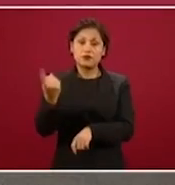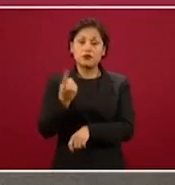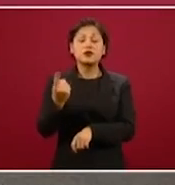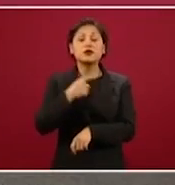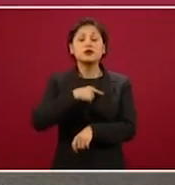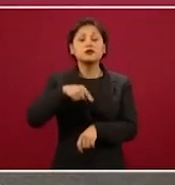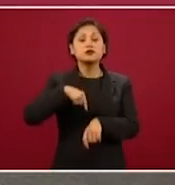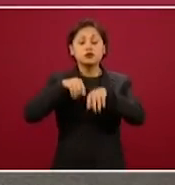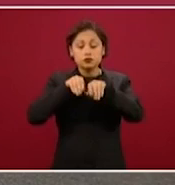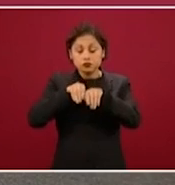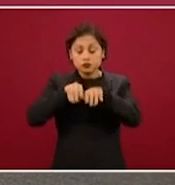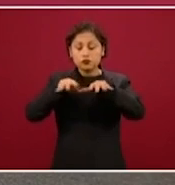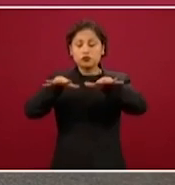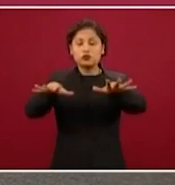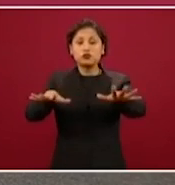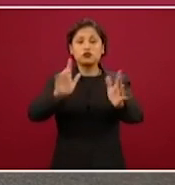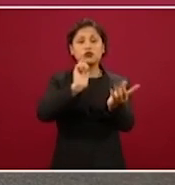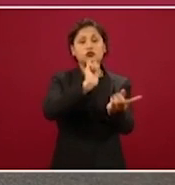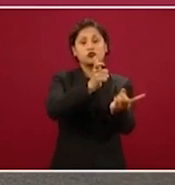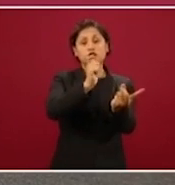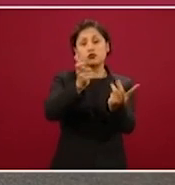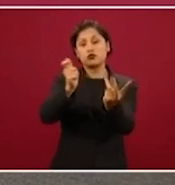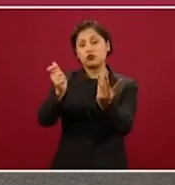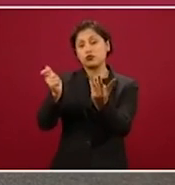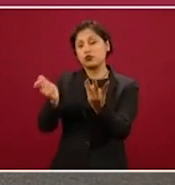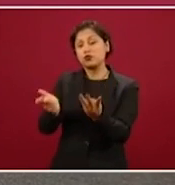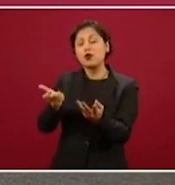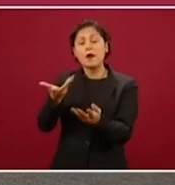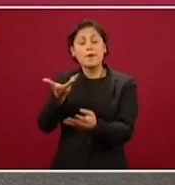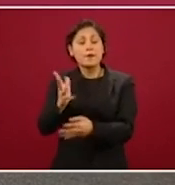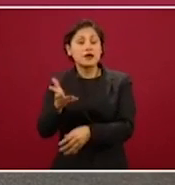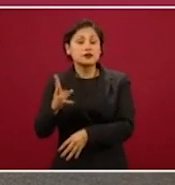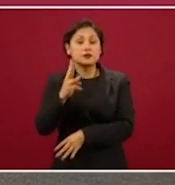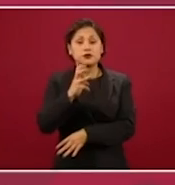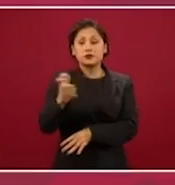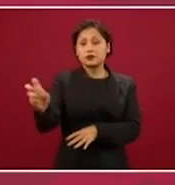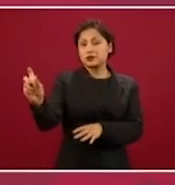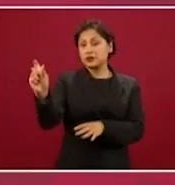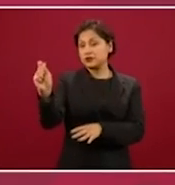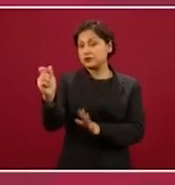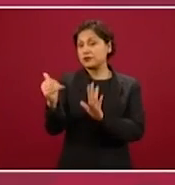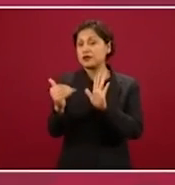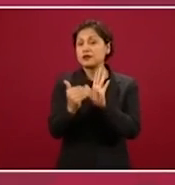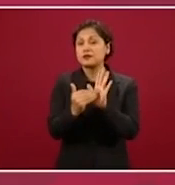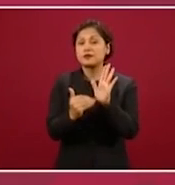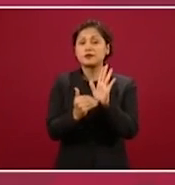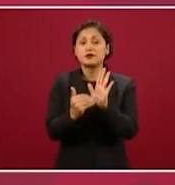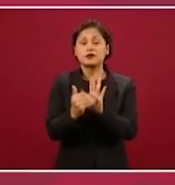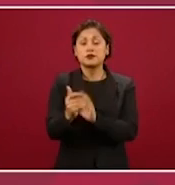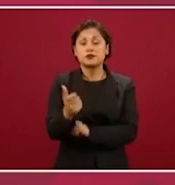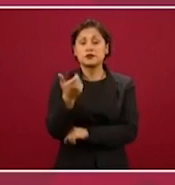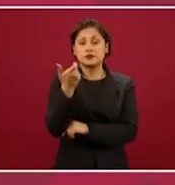dispersando alrededor de 320 mil millones de pesos,